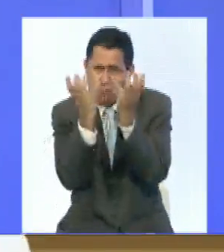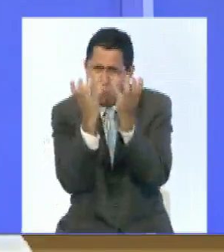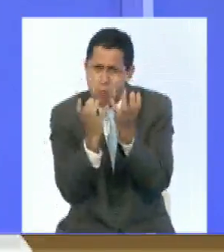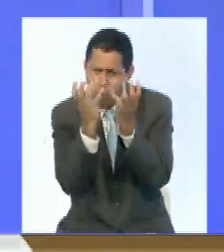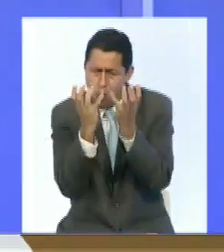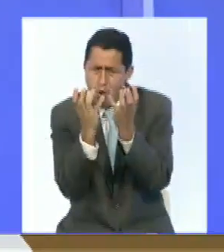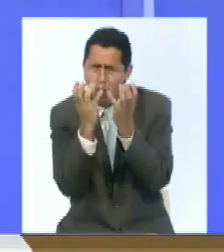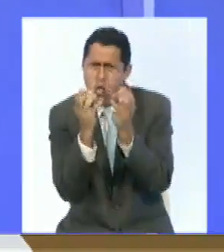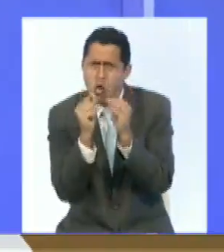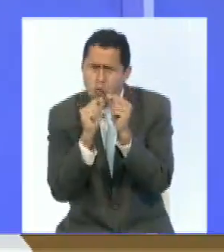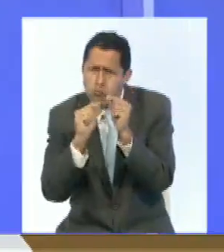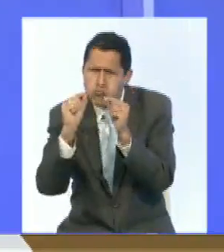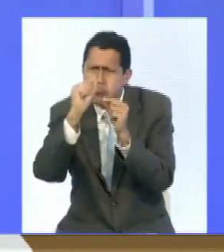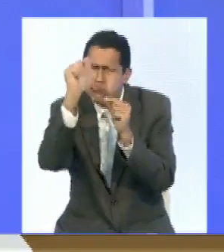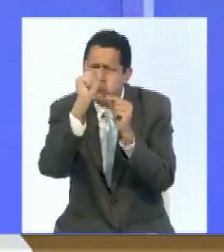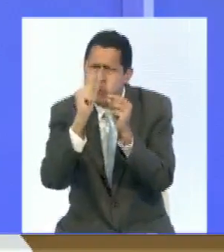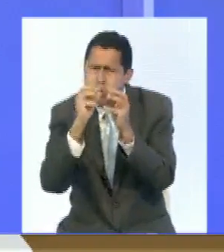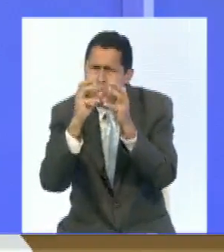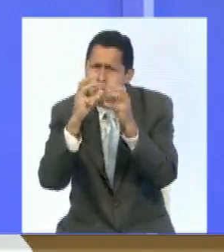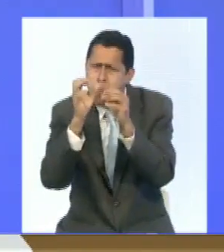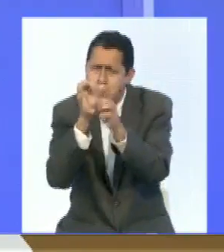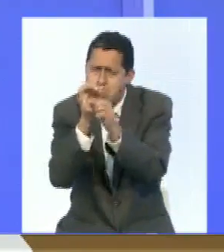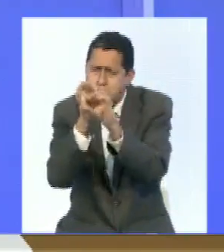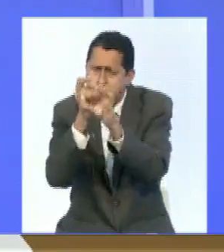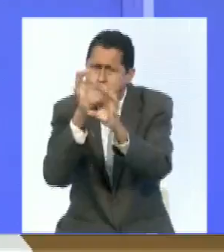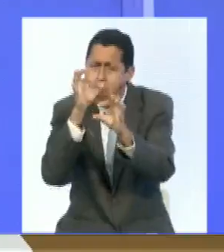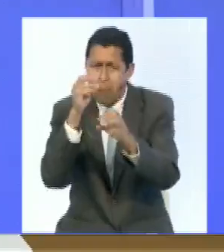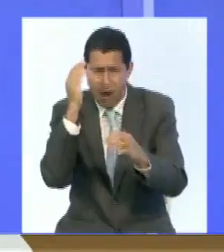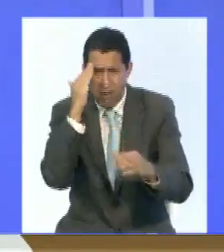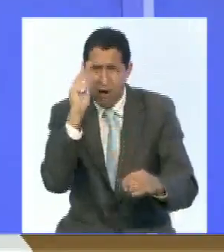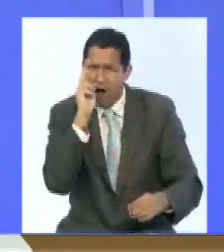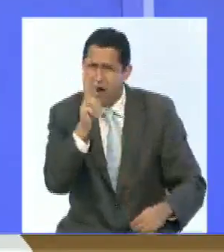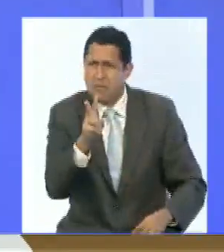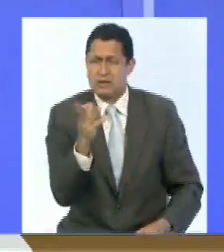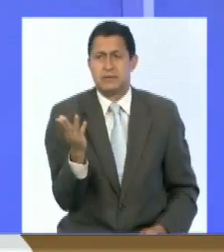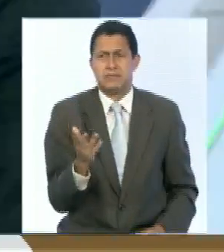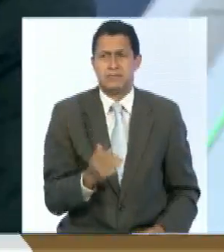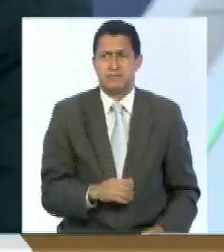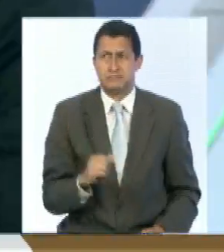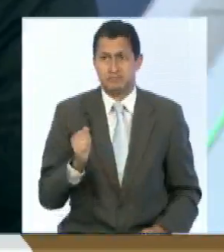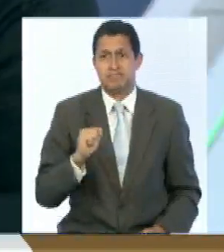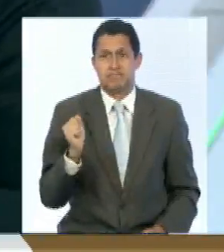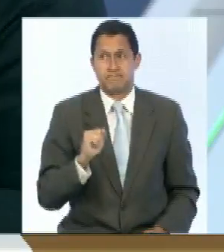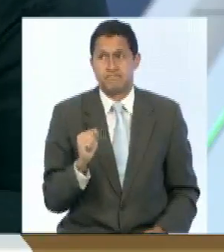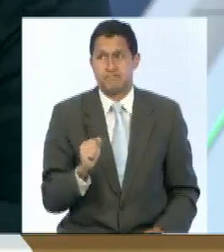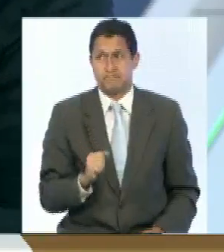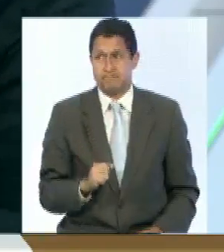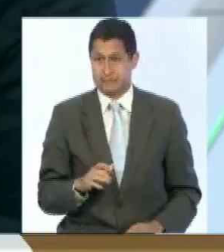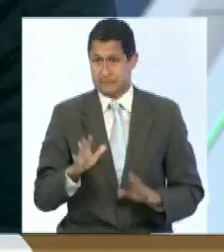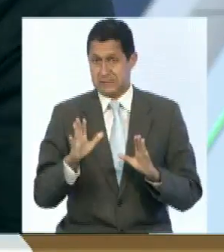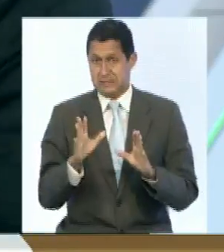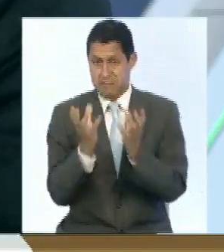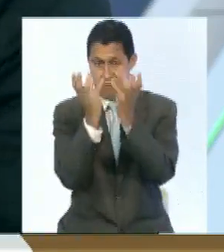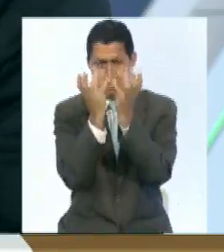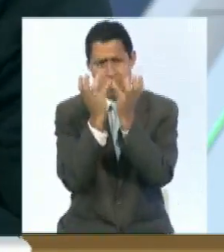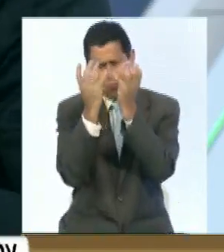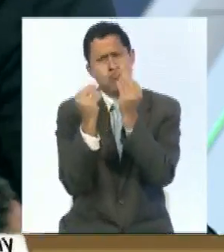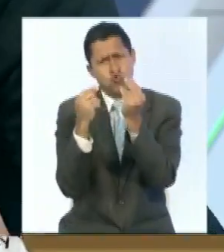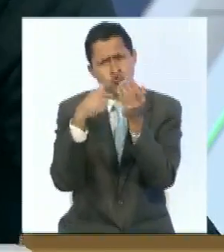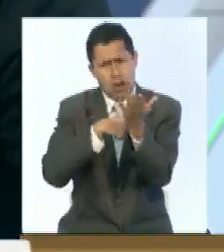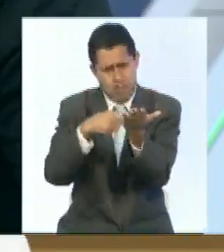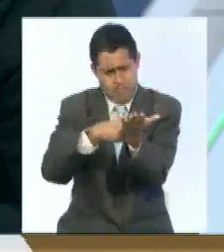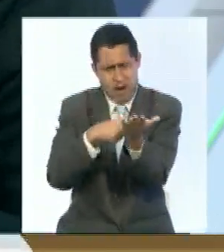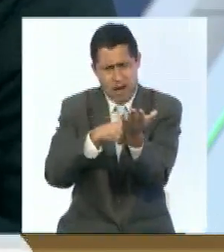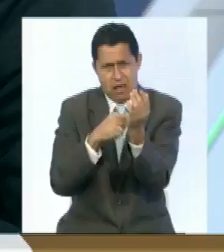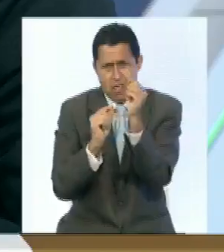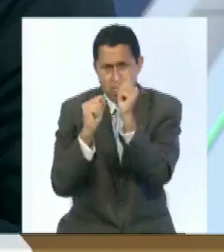testicular pero queremos que nos aclare usted en los términos que acabamos de ver hace unos minutos si correcto el testículo tiene varias venas obviamente